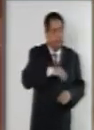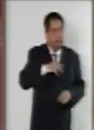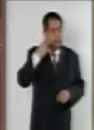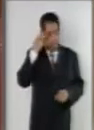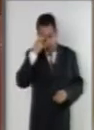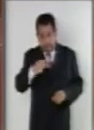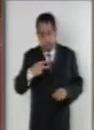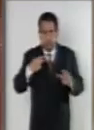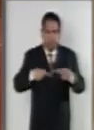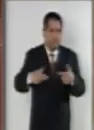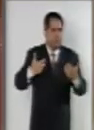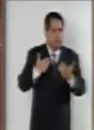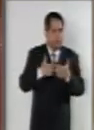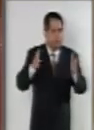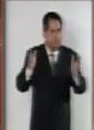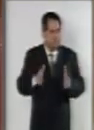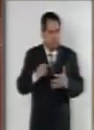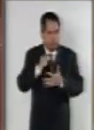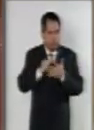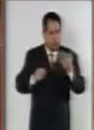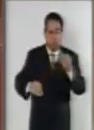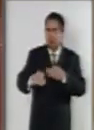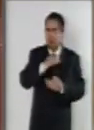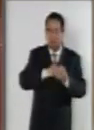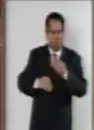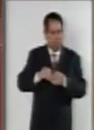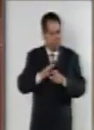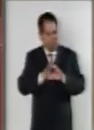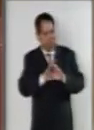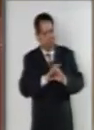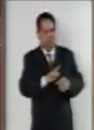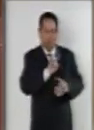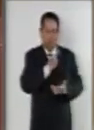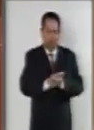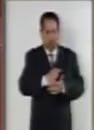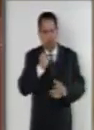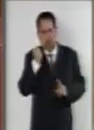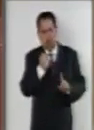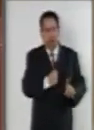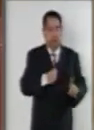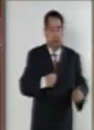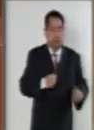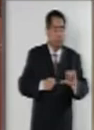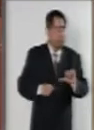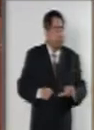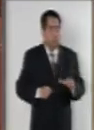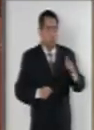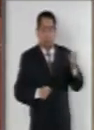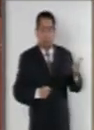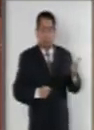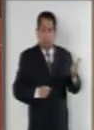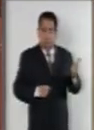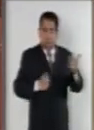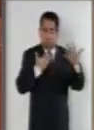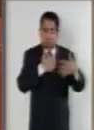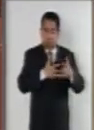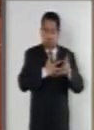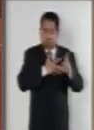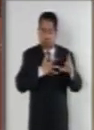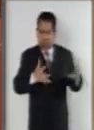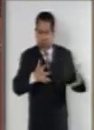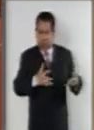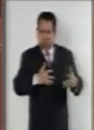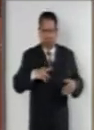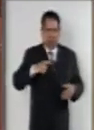y medianas empresas, todo el peso de la reforma hacendaria. Pero a los monopolios, a los que además